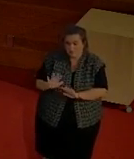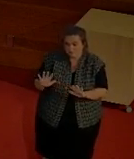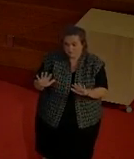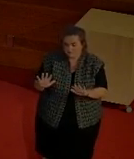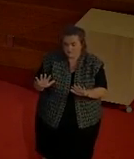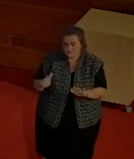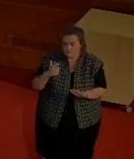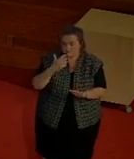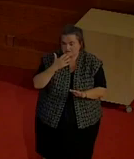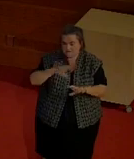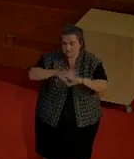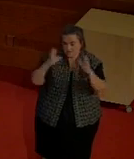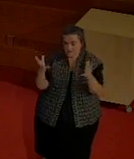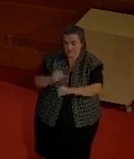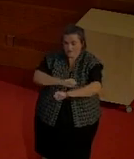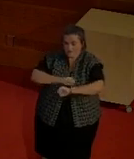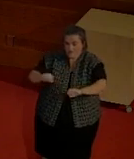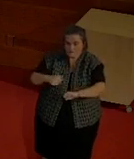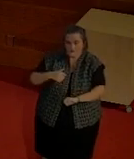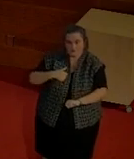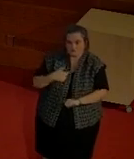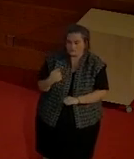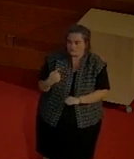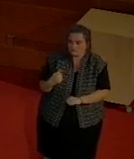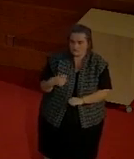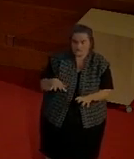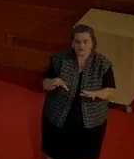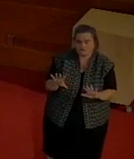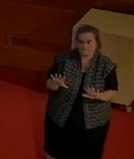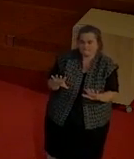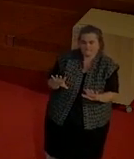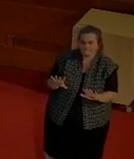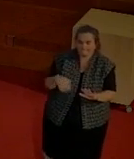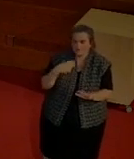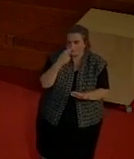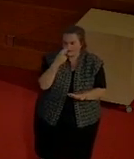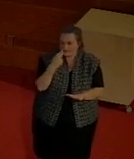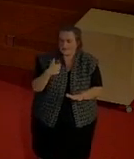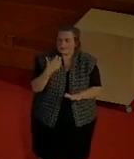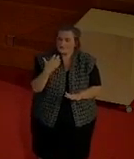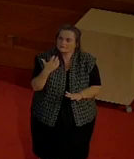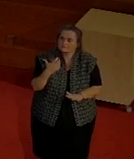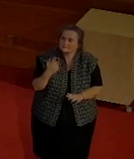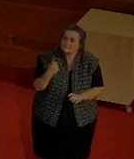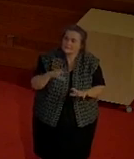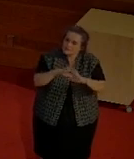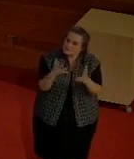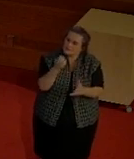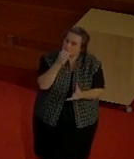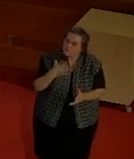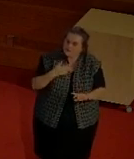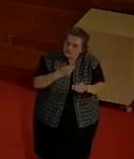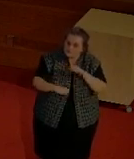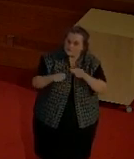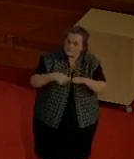reviente a escala global yo necesito que que el mundo fluya que las cosas vayan bien porque si no no vendo si estamos